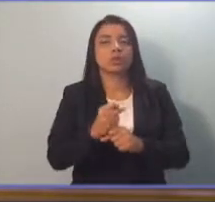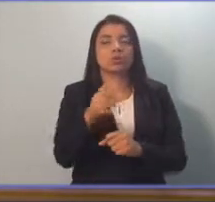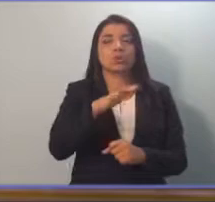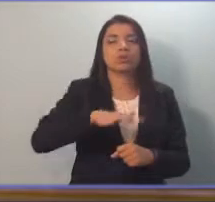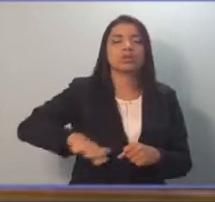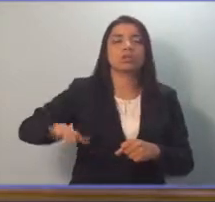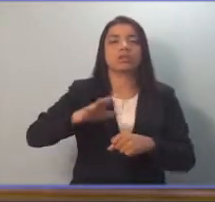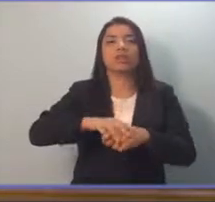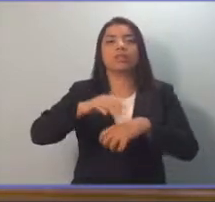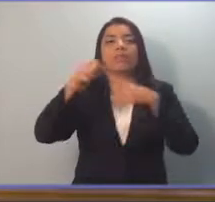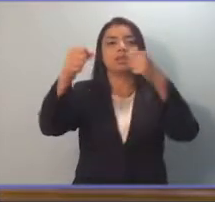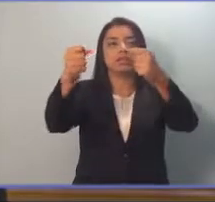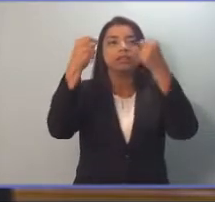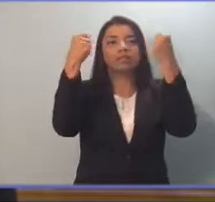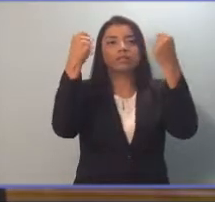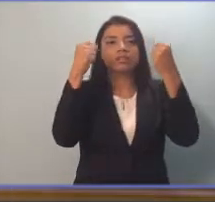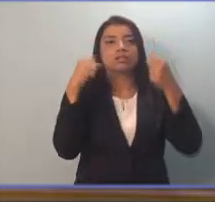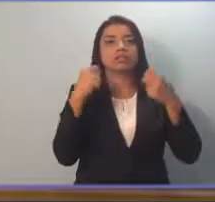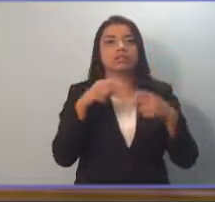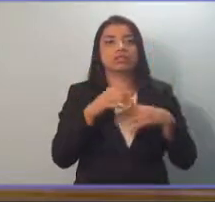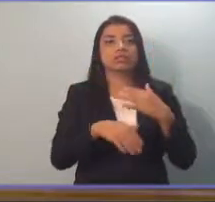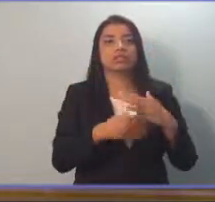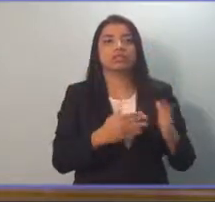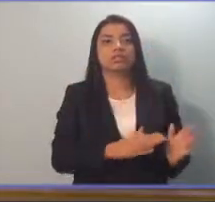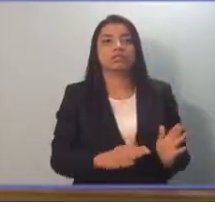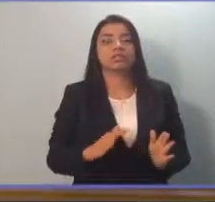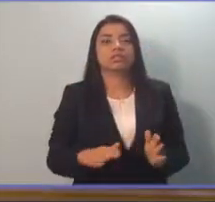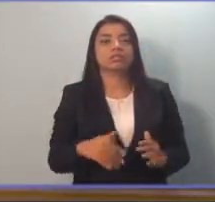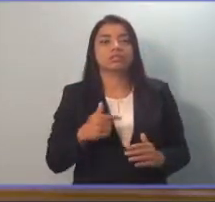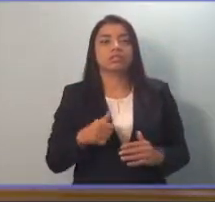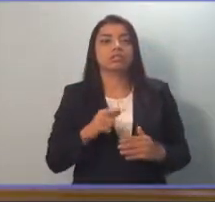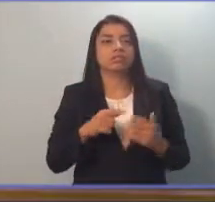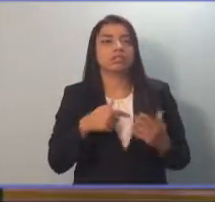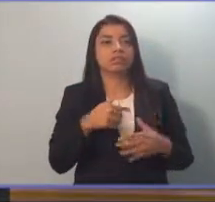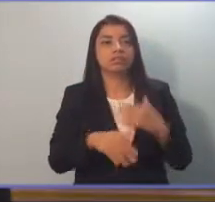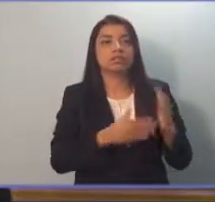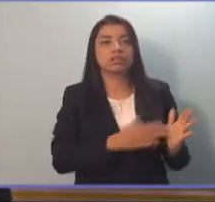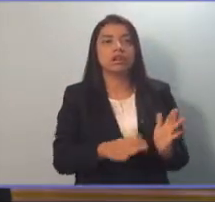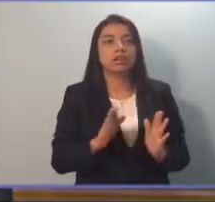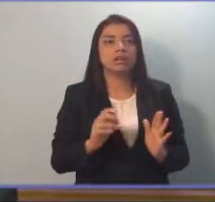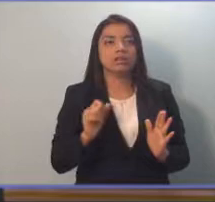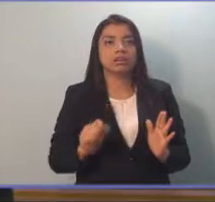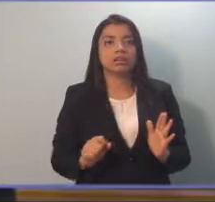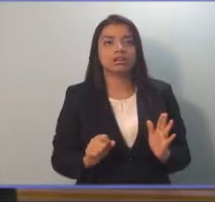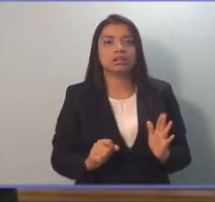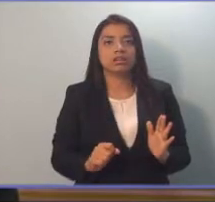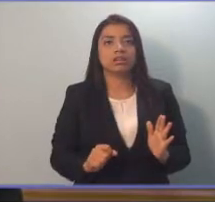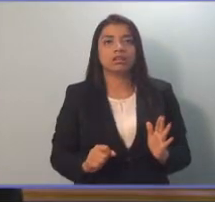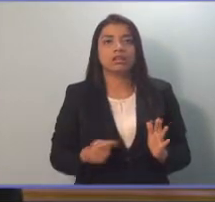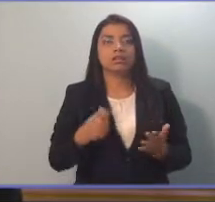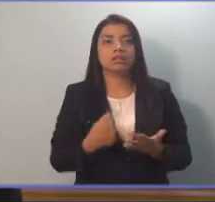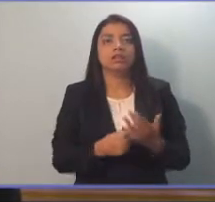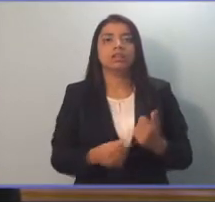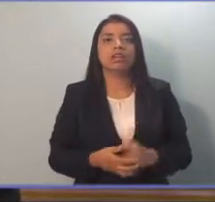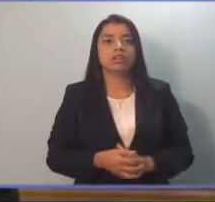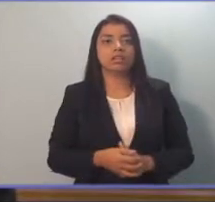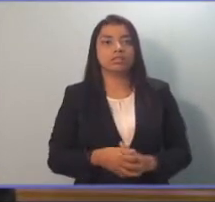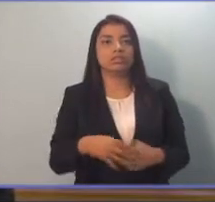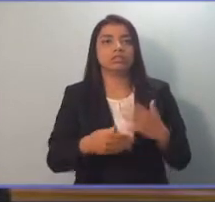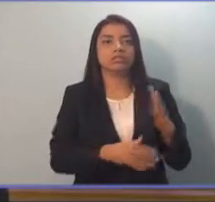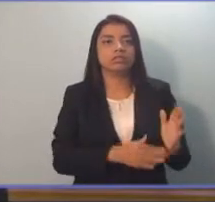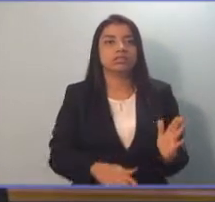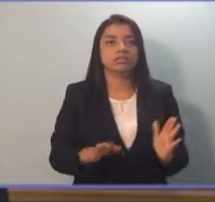penitenciario. Podemos informar a ustedes entonces que los niveles de hacinamiento que se tuvieron al